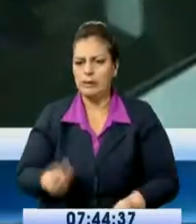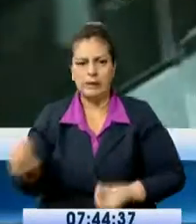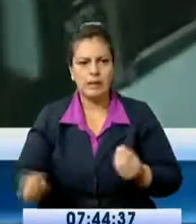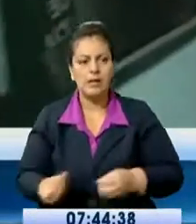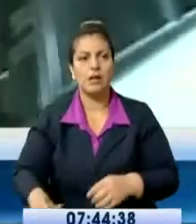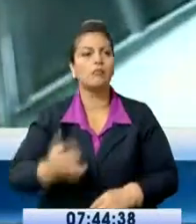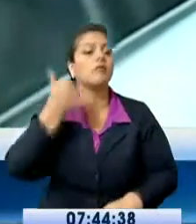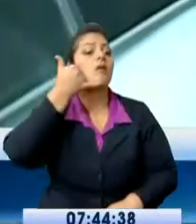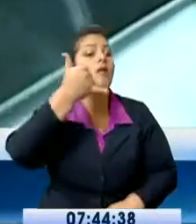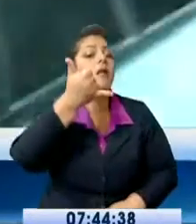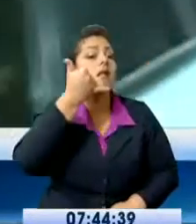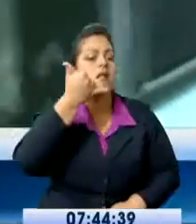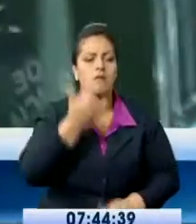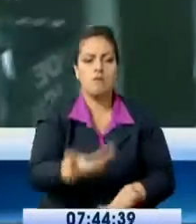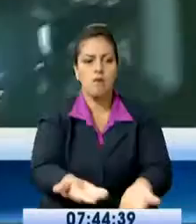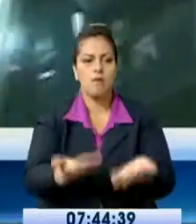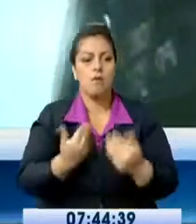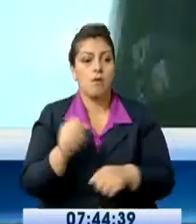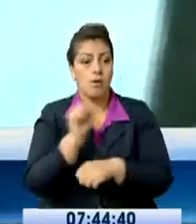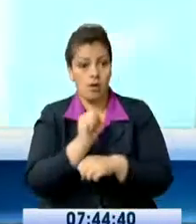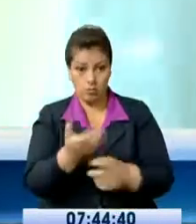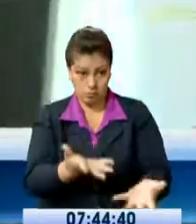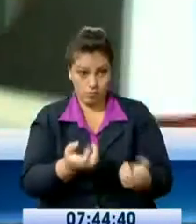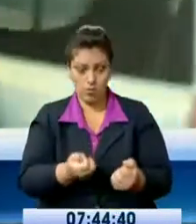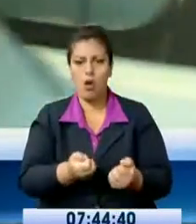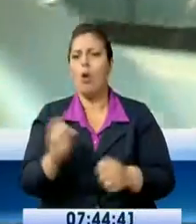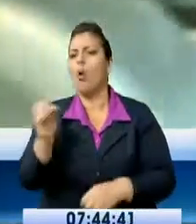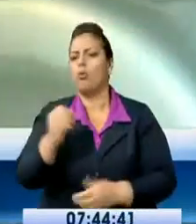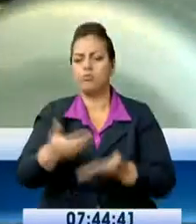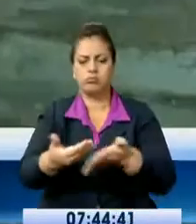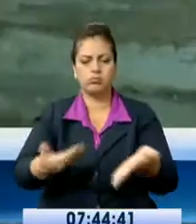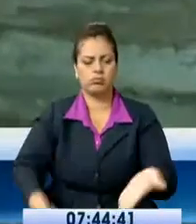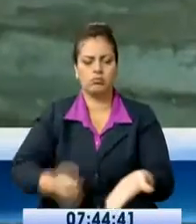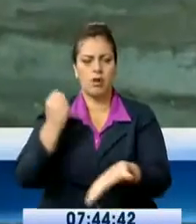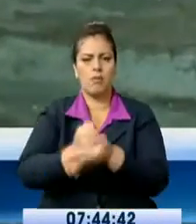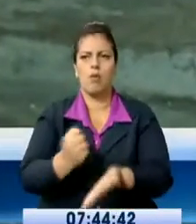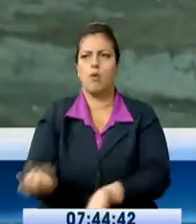documentos y legalizar los vehículos, entre otros datos, se conocerán en